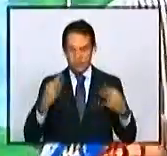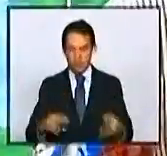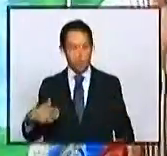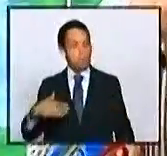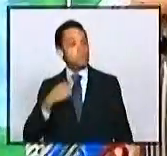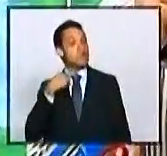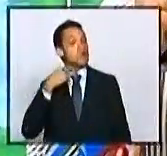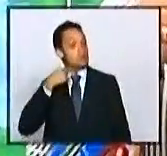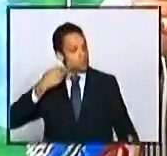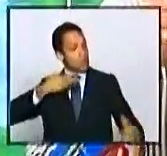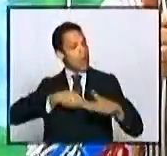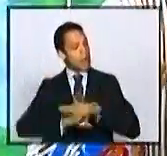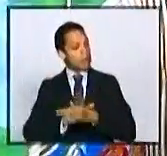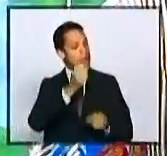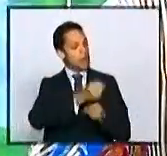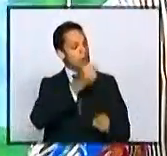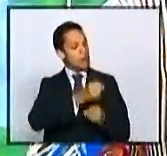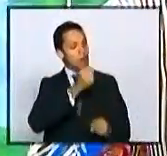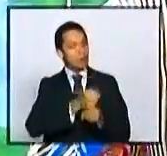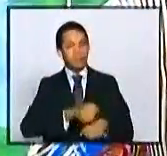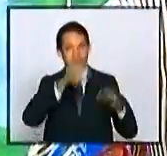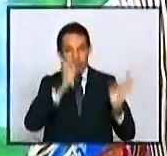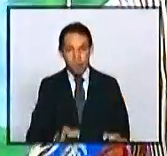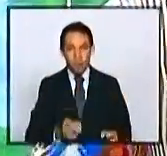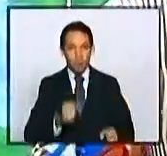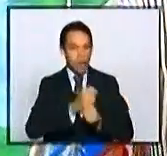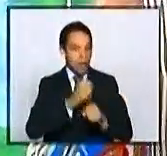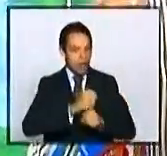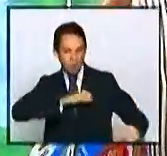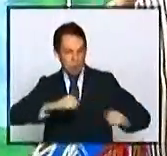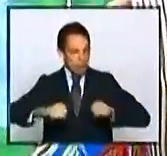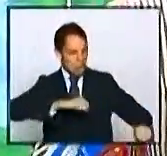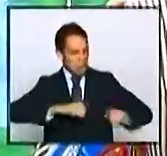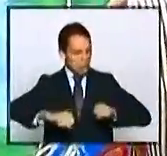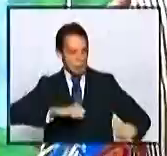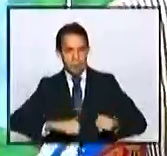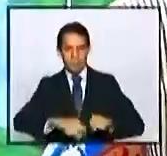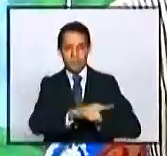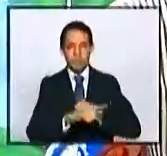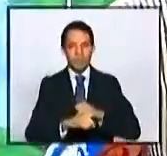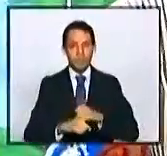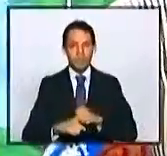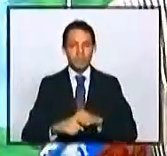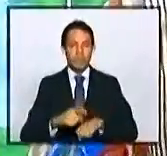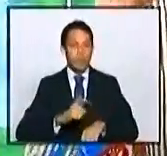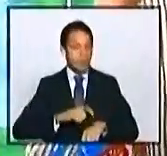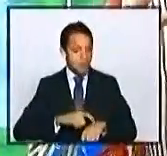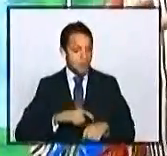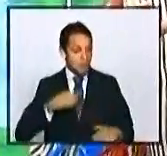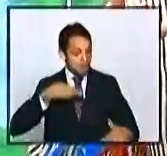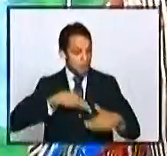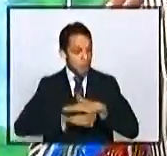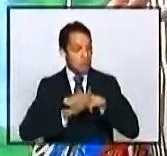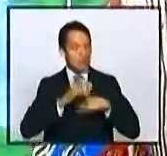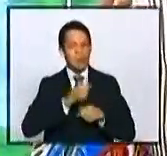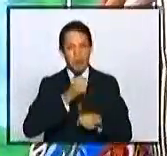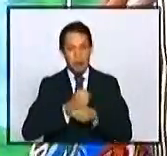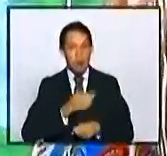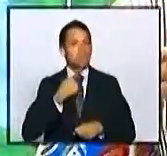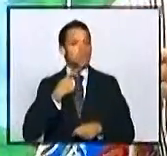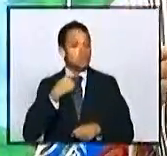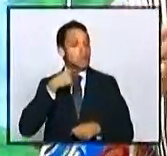trabajar es 85% más productivo, se incapacita mucho menos, genera